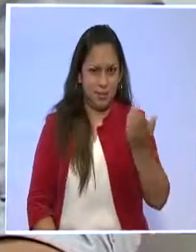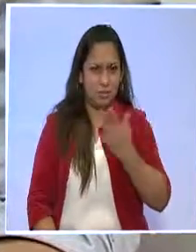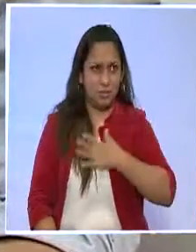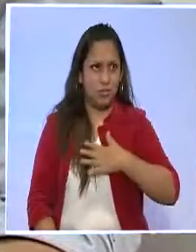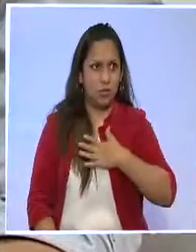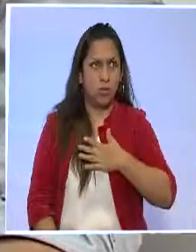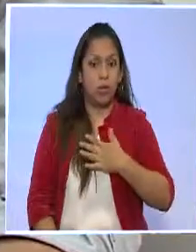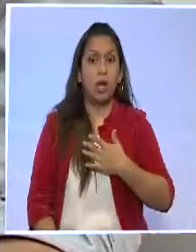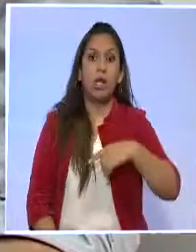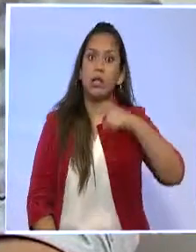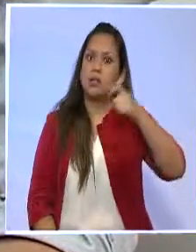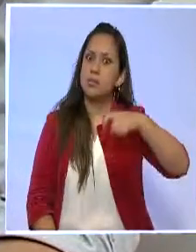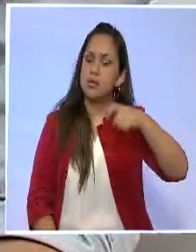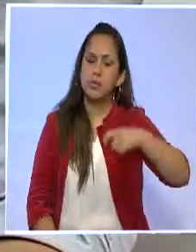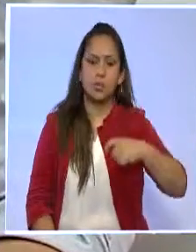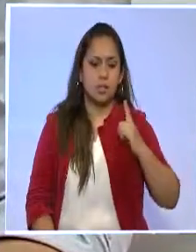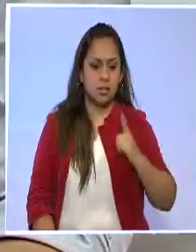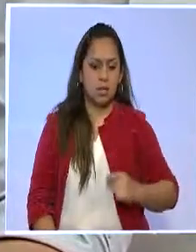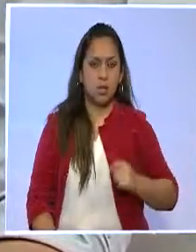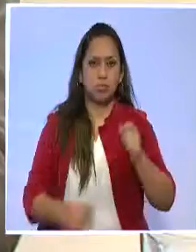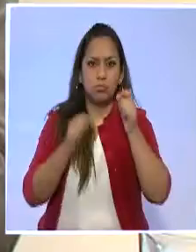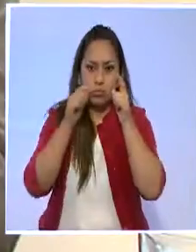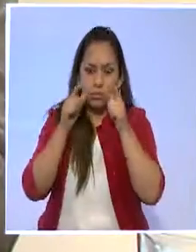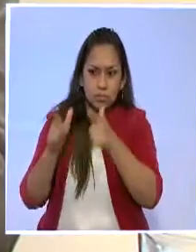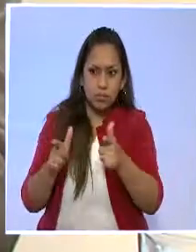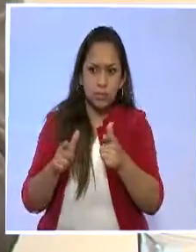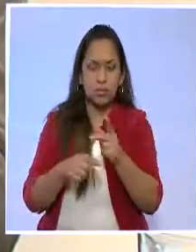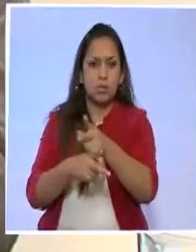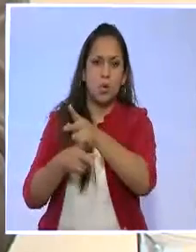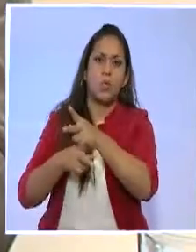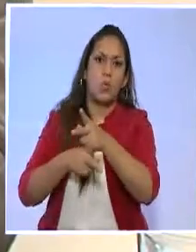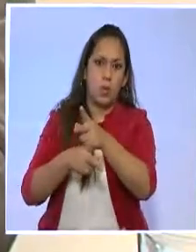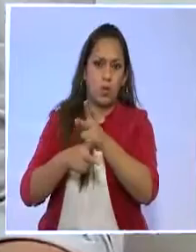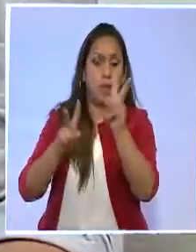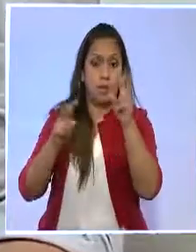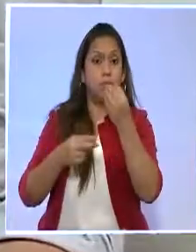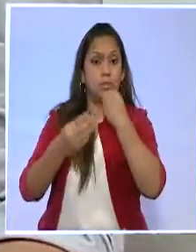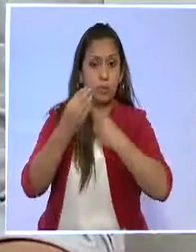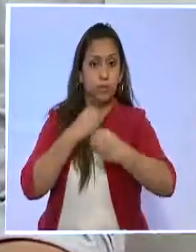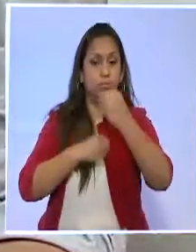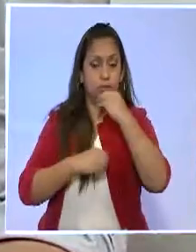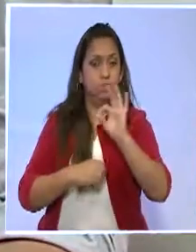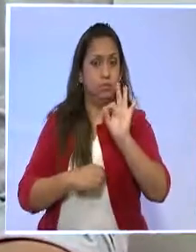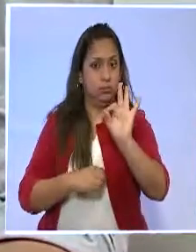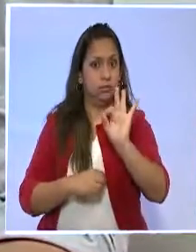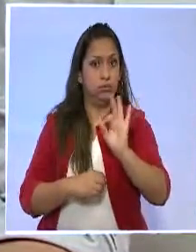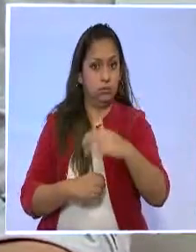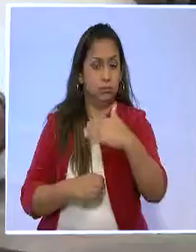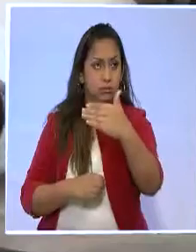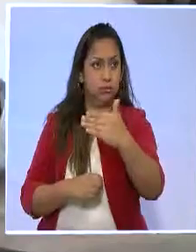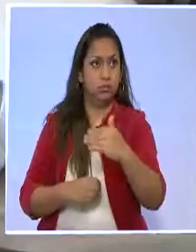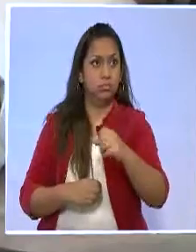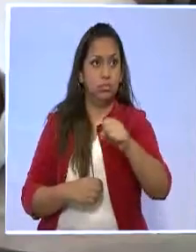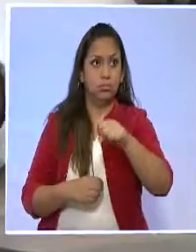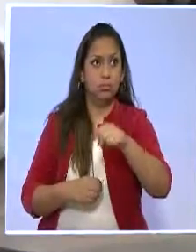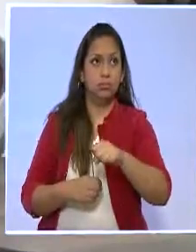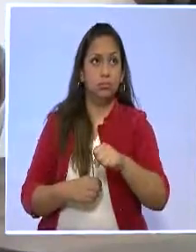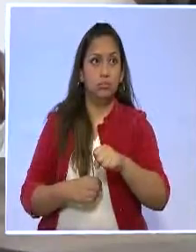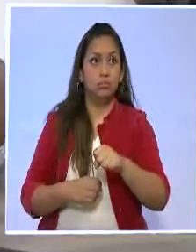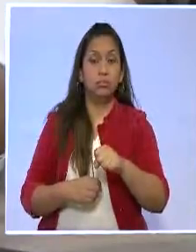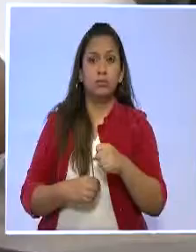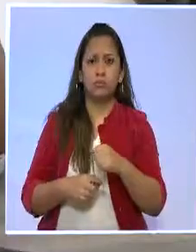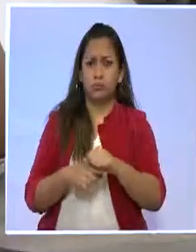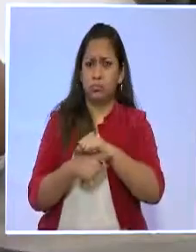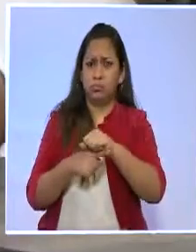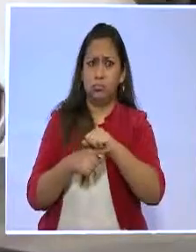niveles de cuidado en la salud por un tipo de alimentación que tiene mucho intercultural también de seguro es una